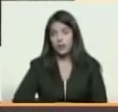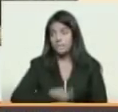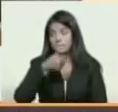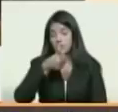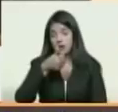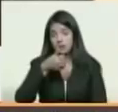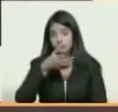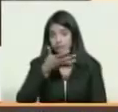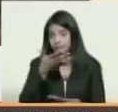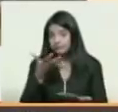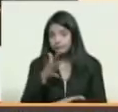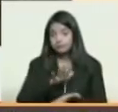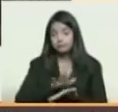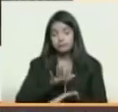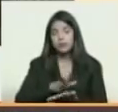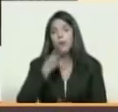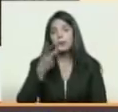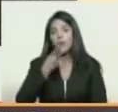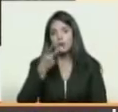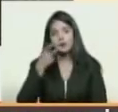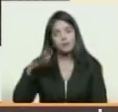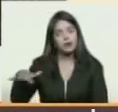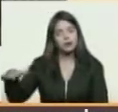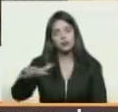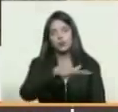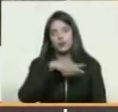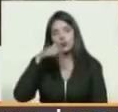suma de estabilidad política para nuestro pueblo.